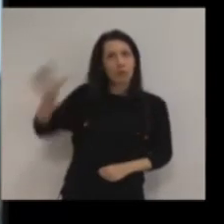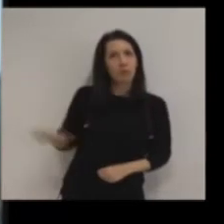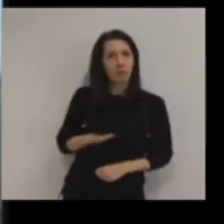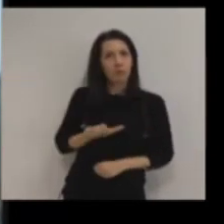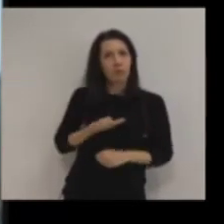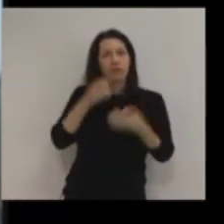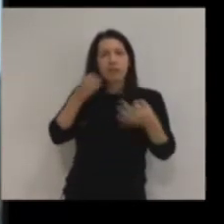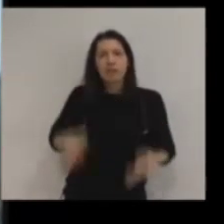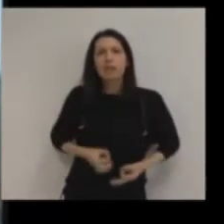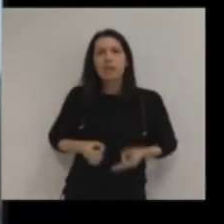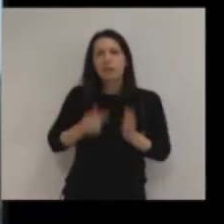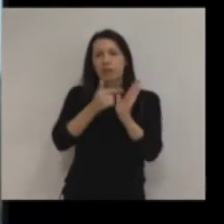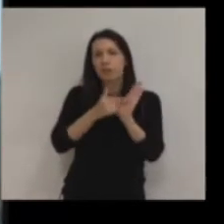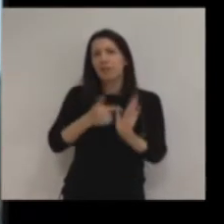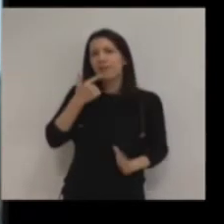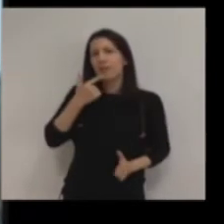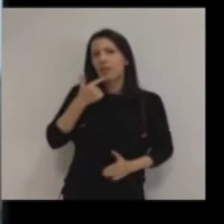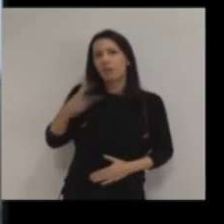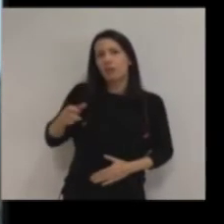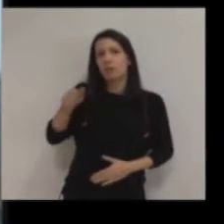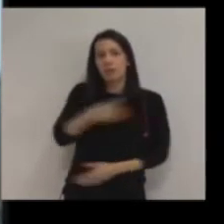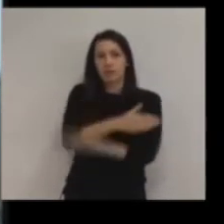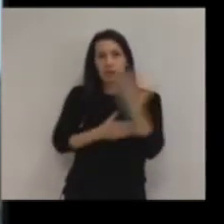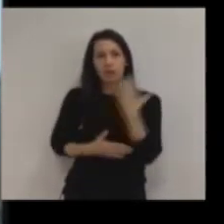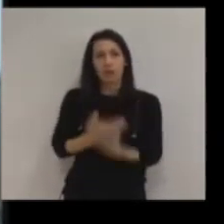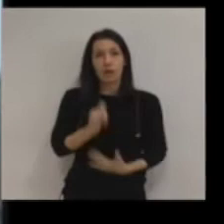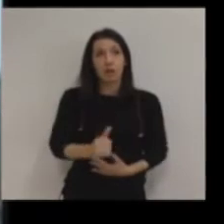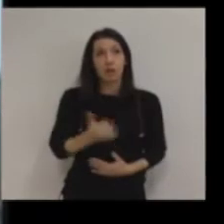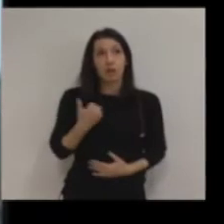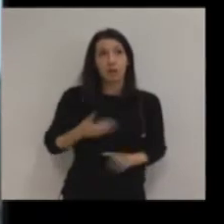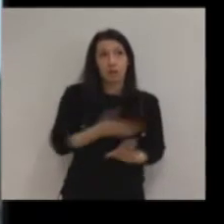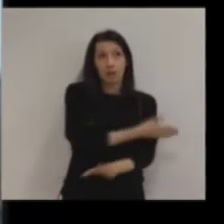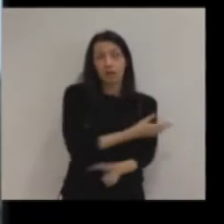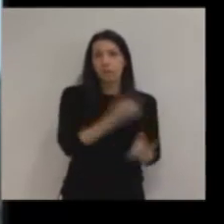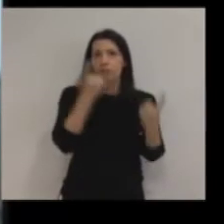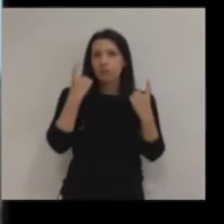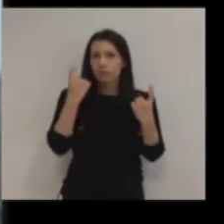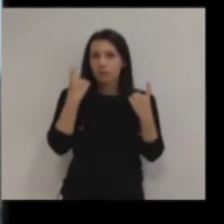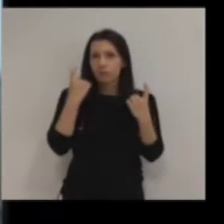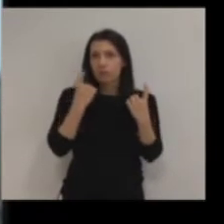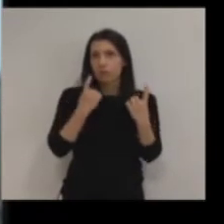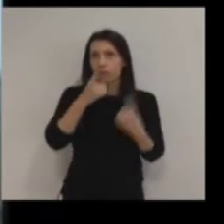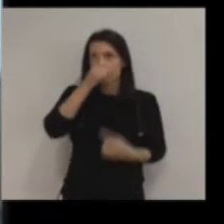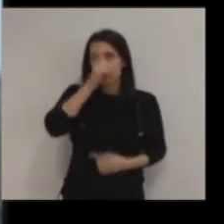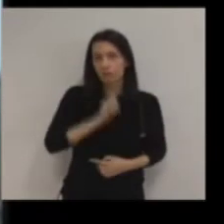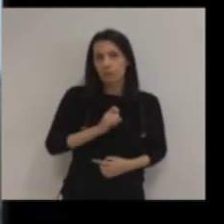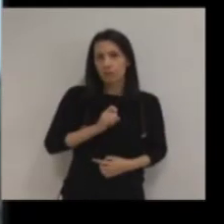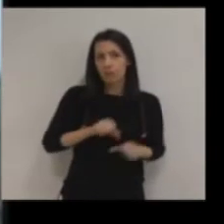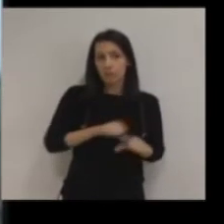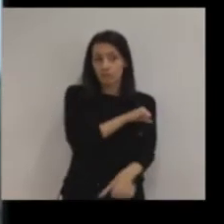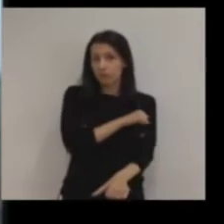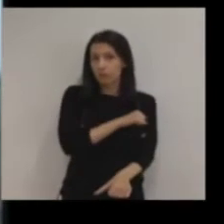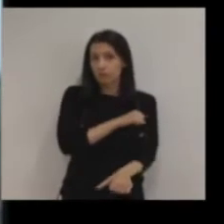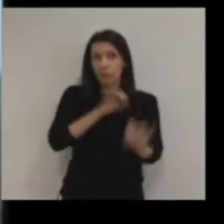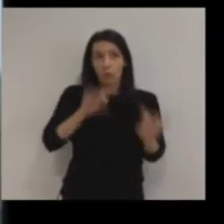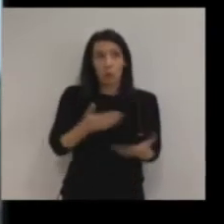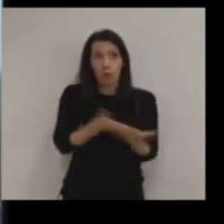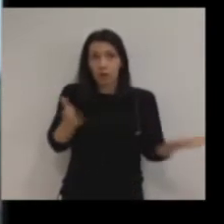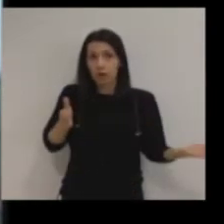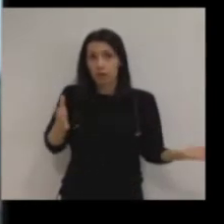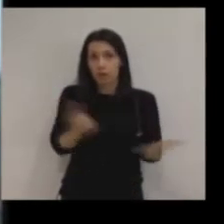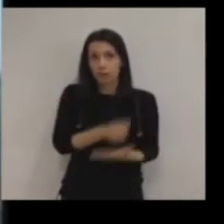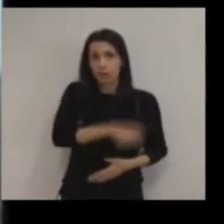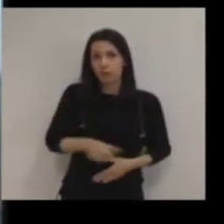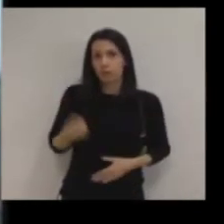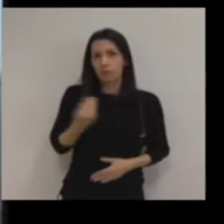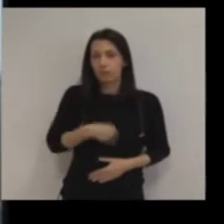siempre habla de los derechos de las personas con discapacidad. A mí me enseñaron, cuando como a todos los ciudadanos españoles,